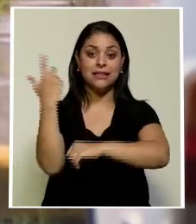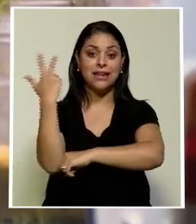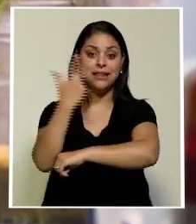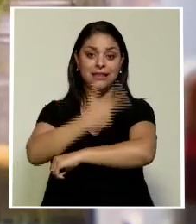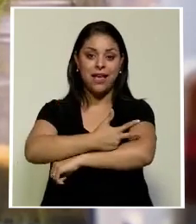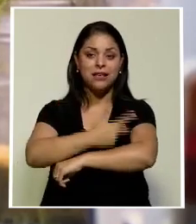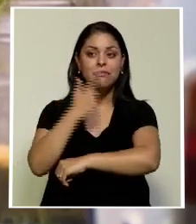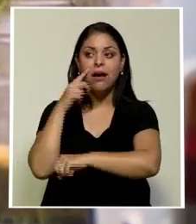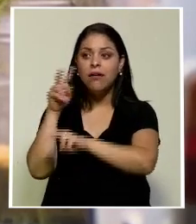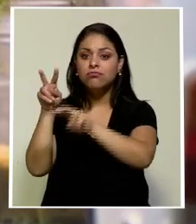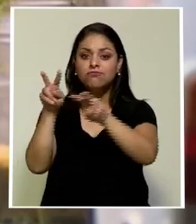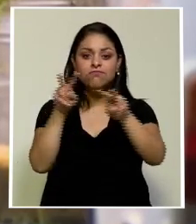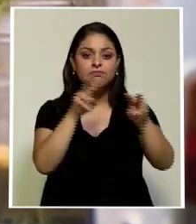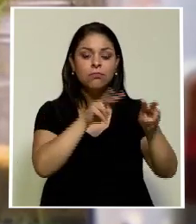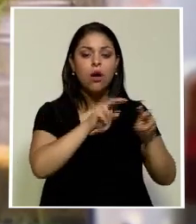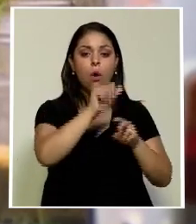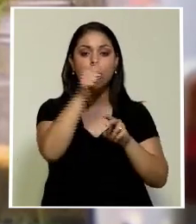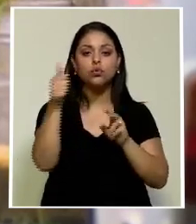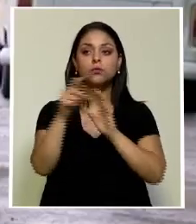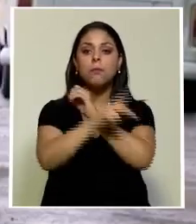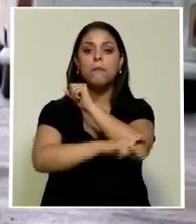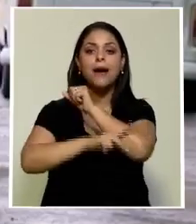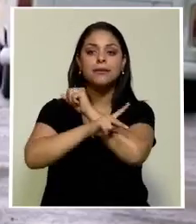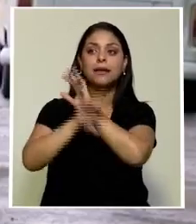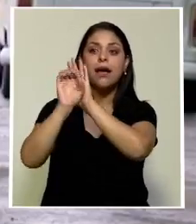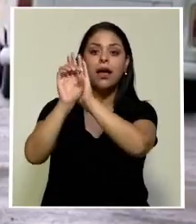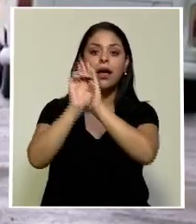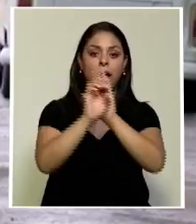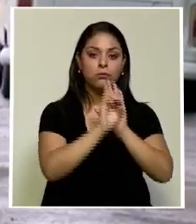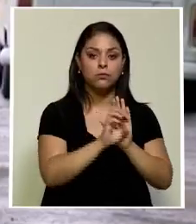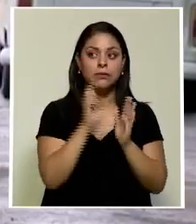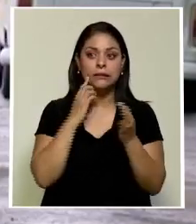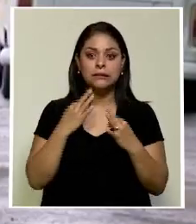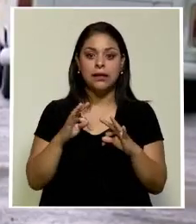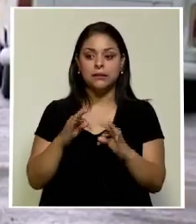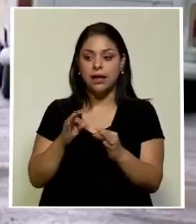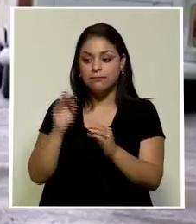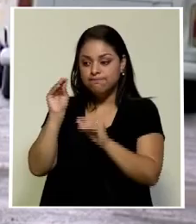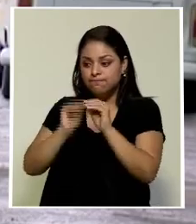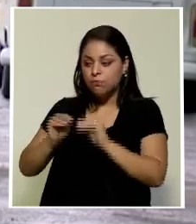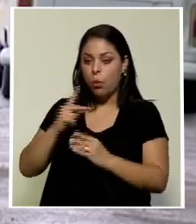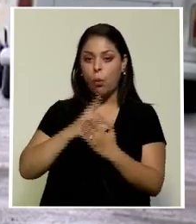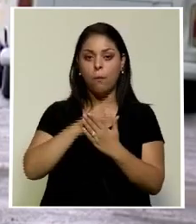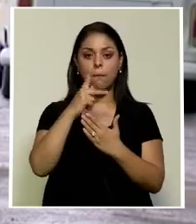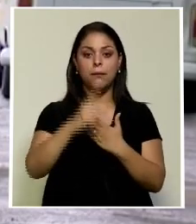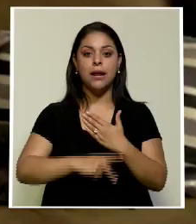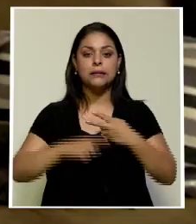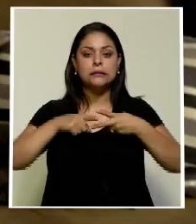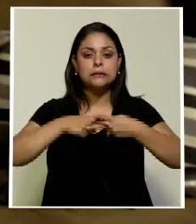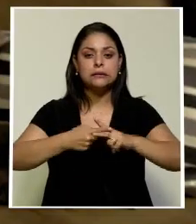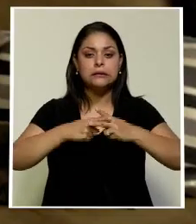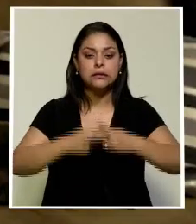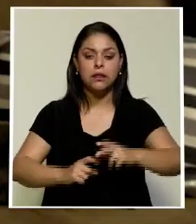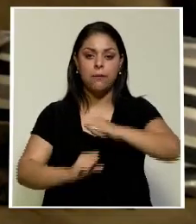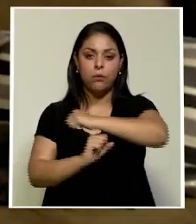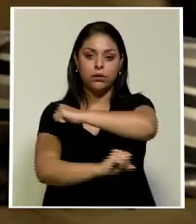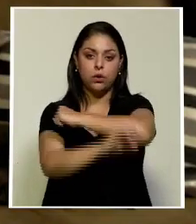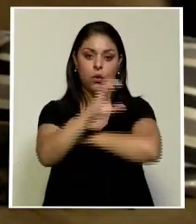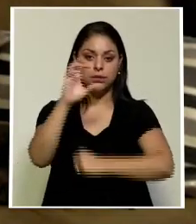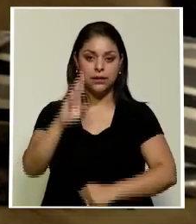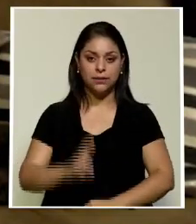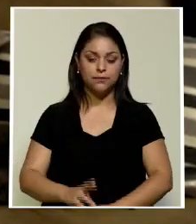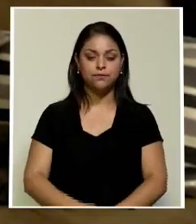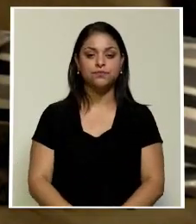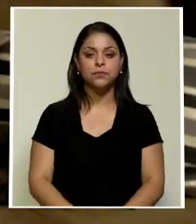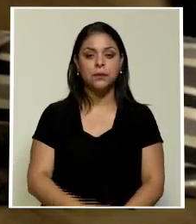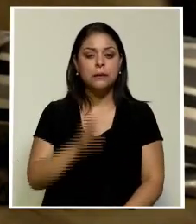ver ejemplos de otros países y con ello tratar de impulsar un plan de mantenimiento de puentes en Costa Rica. La preocupación principal en este